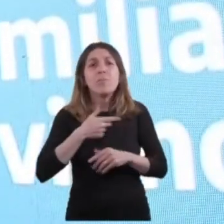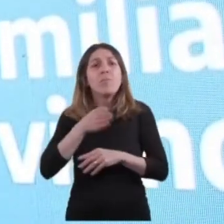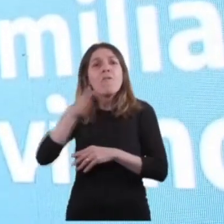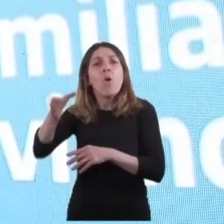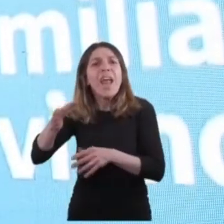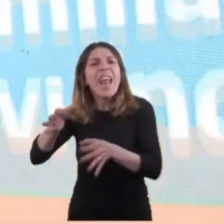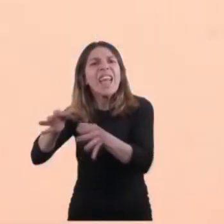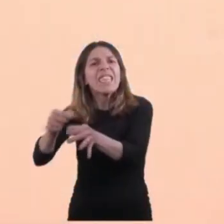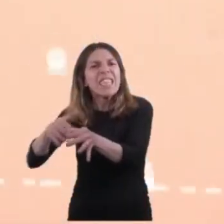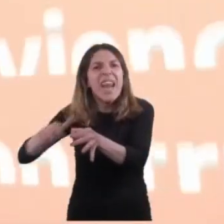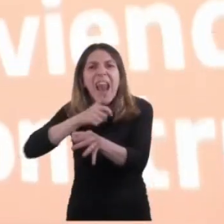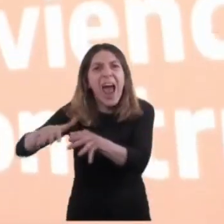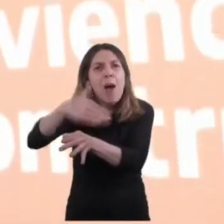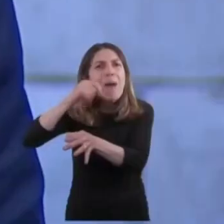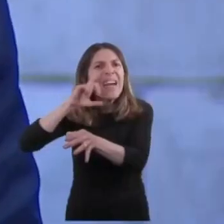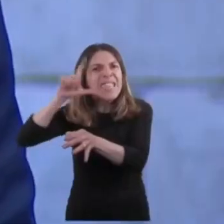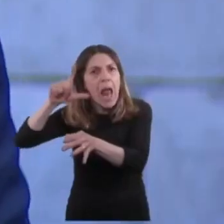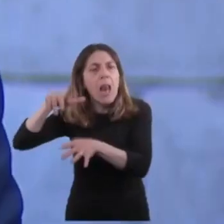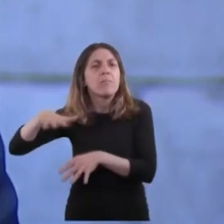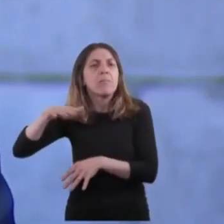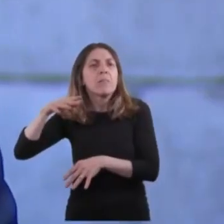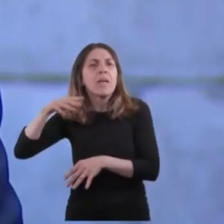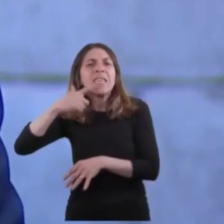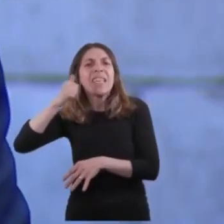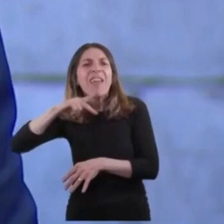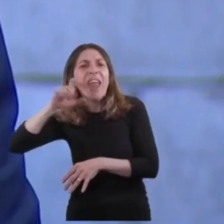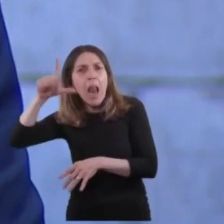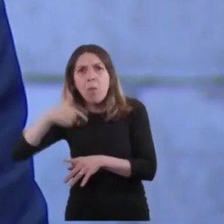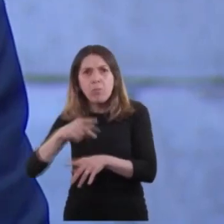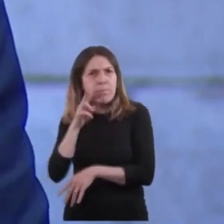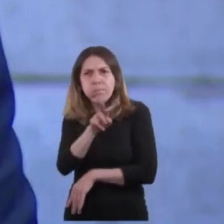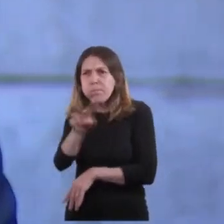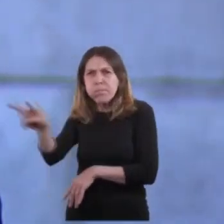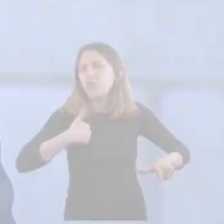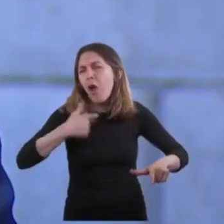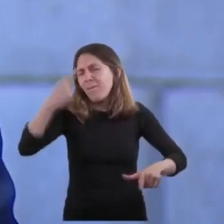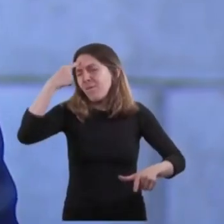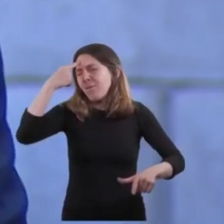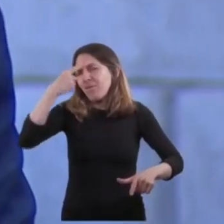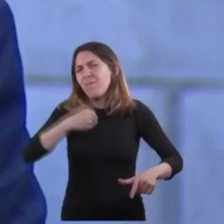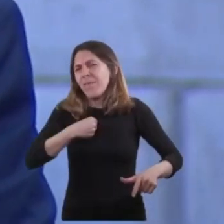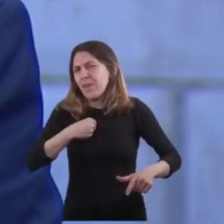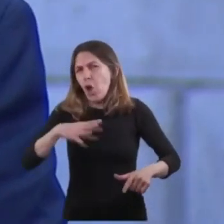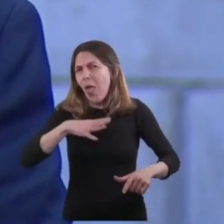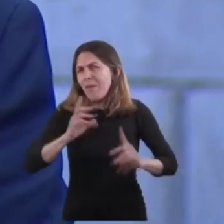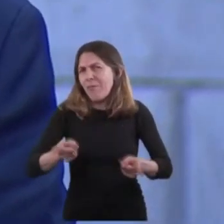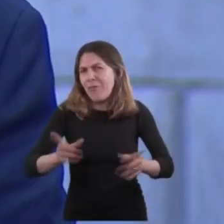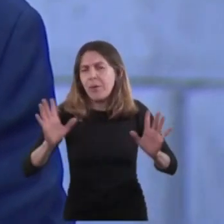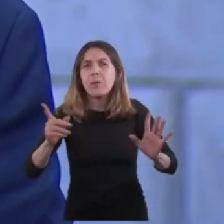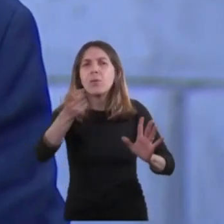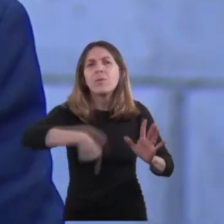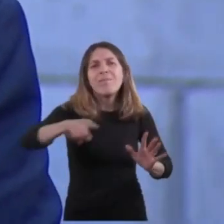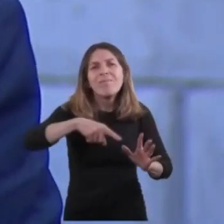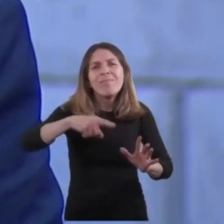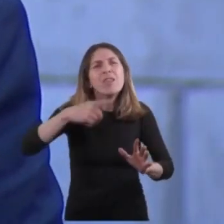Maciel, y vi la cantidad de casas que estamos construyendo en la isla Maciel. ¿Saben cuál es mi mejor